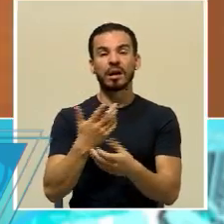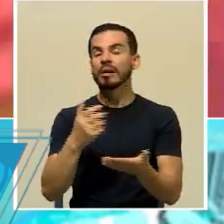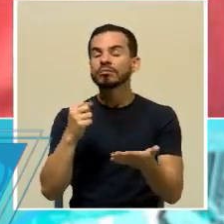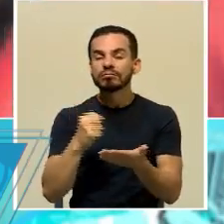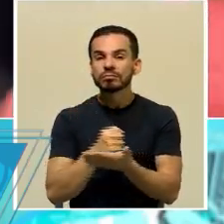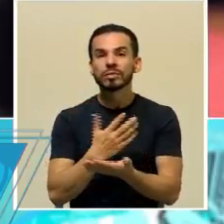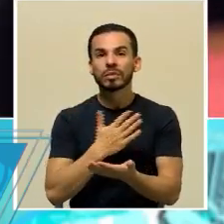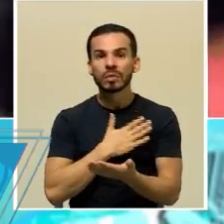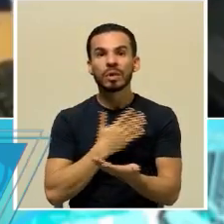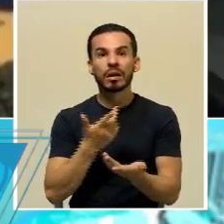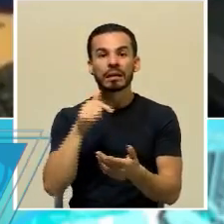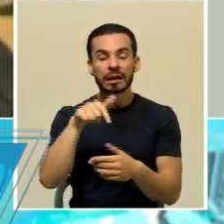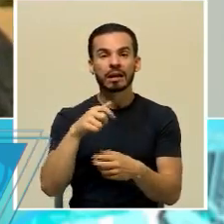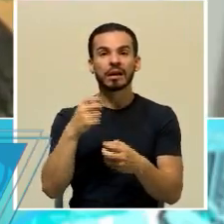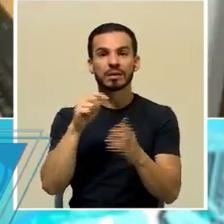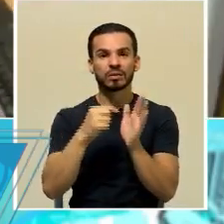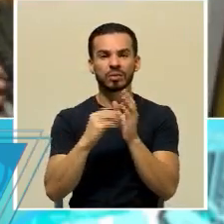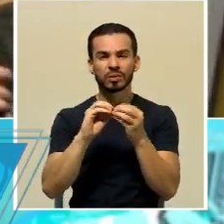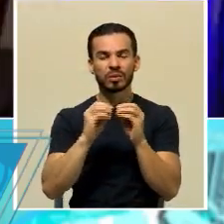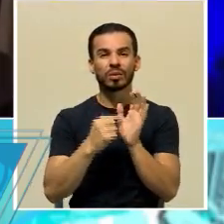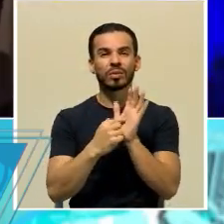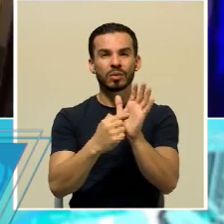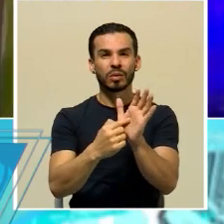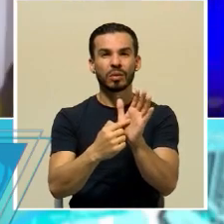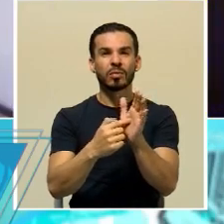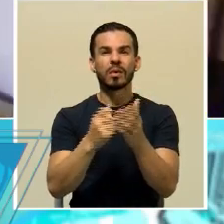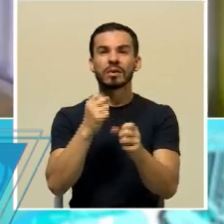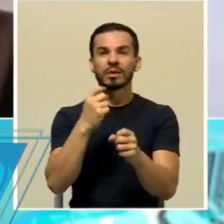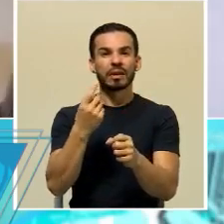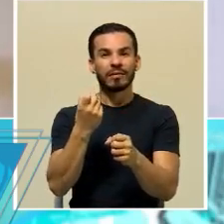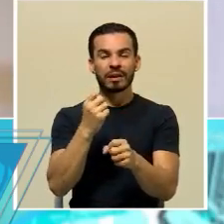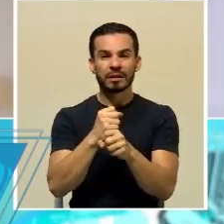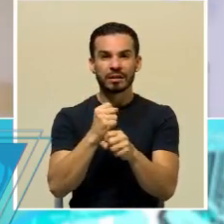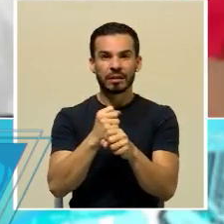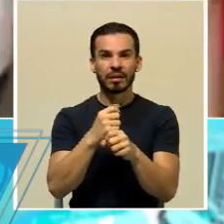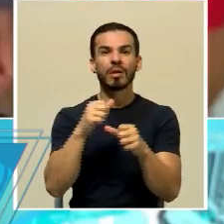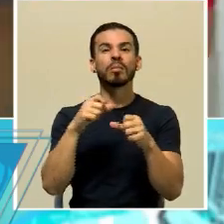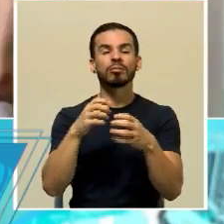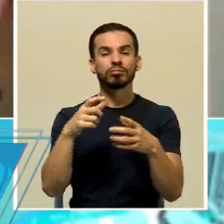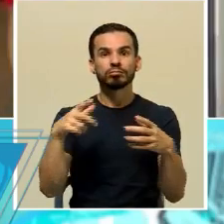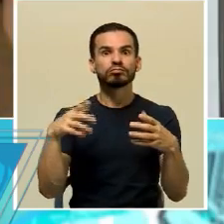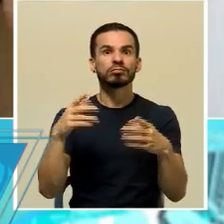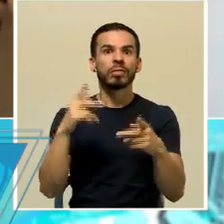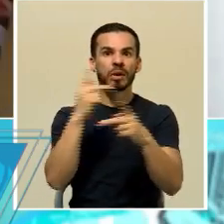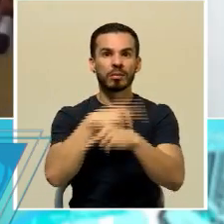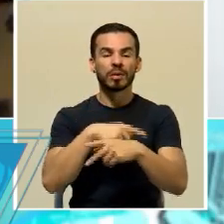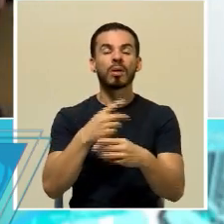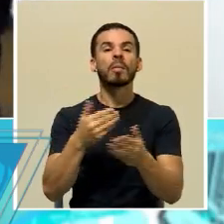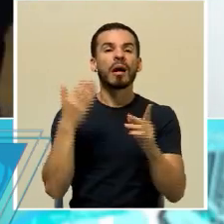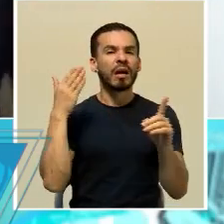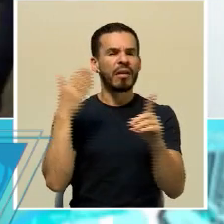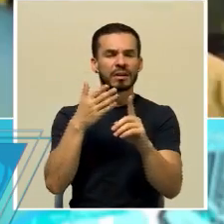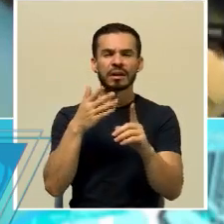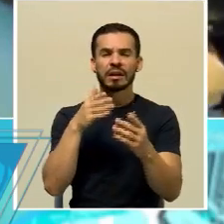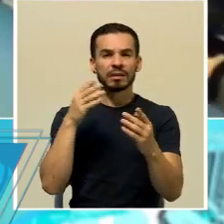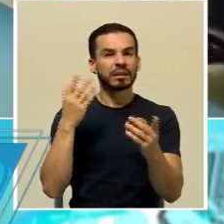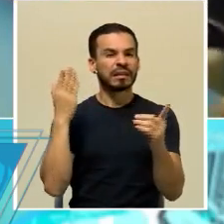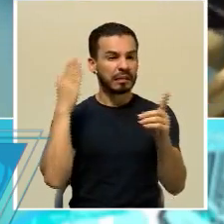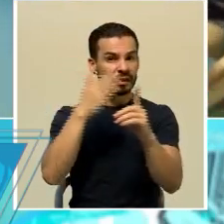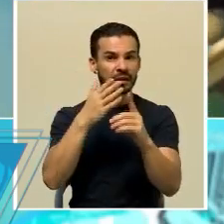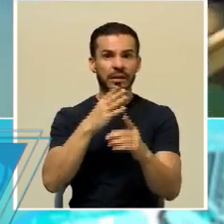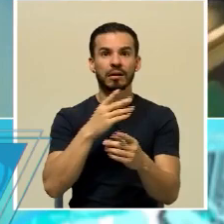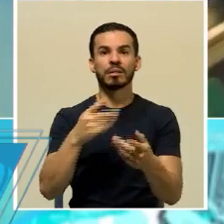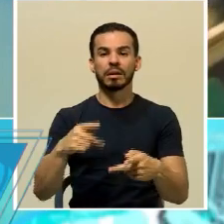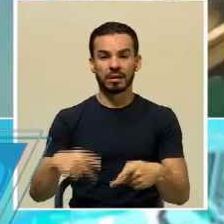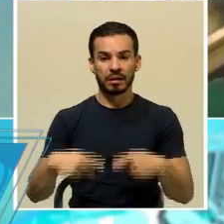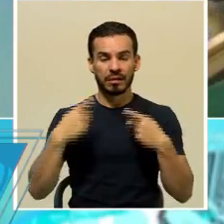muy lamentable que estos indicadores de desempleo, que pueden seguir empeorando, van a afectar directamente la calidad